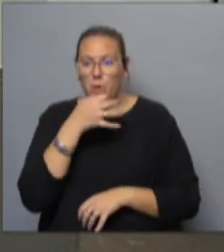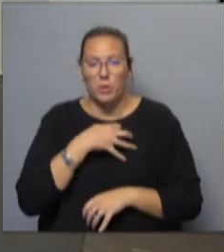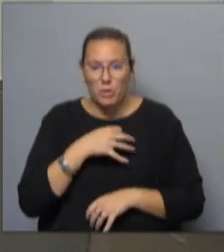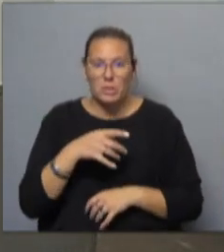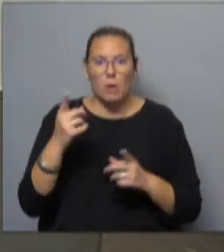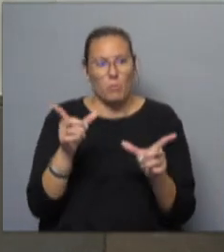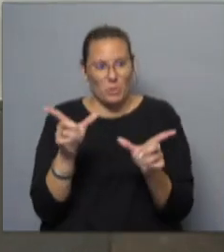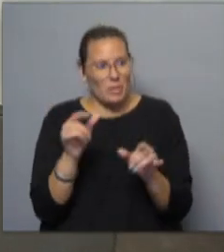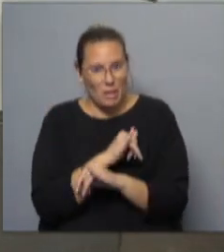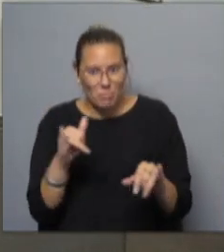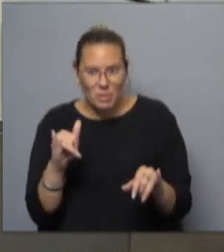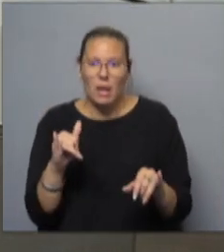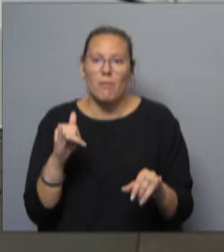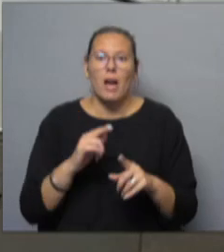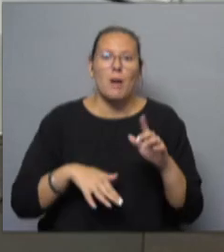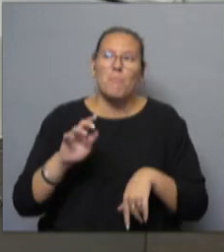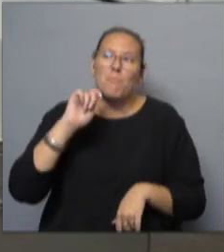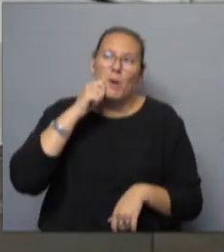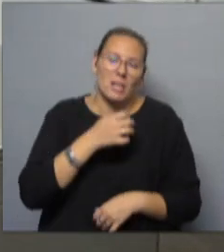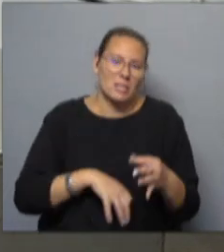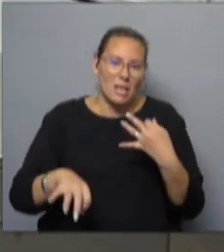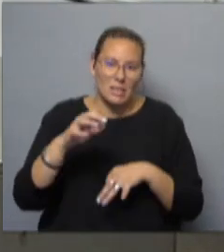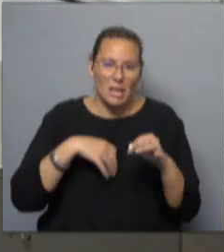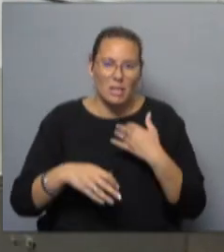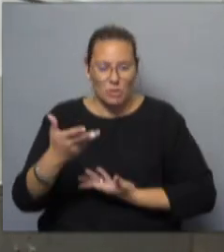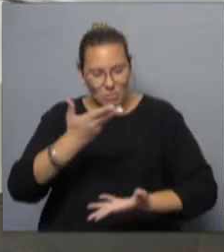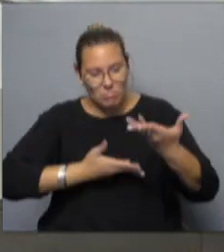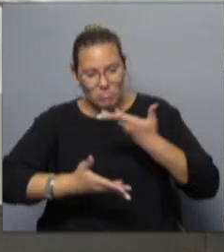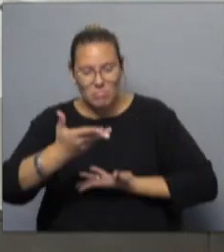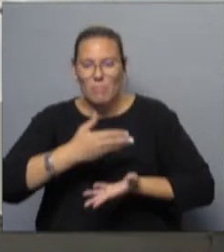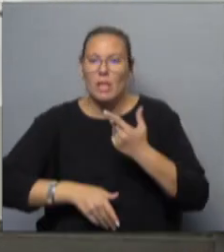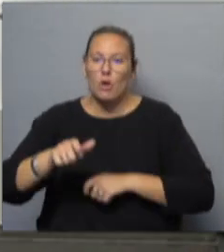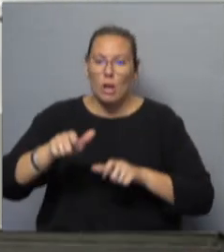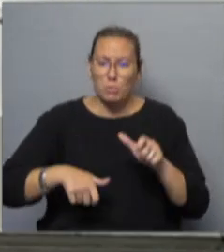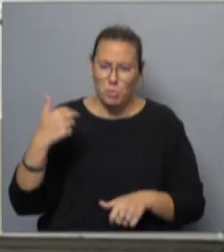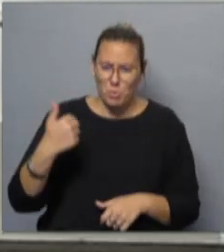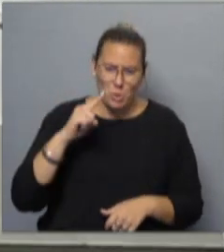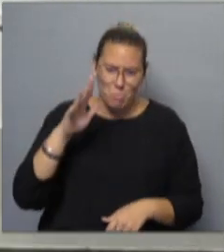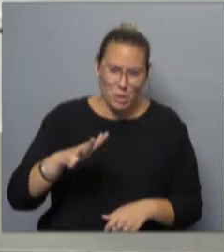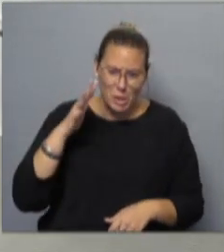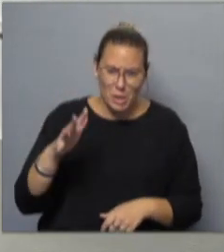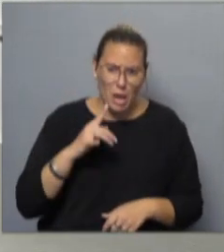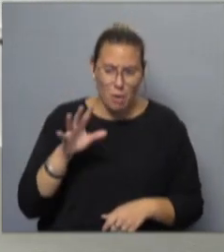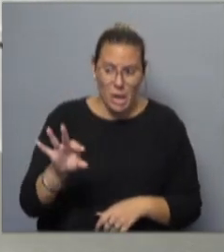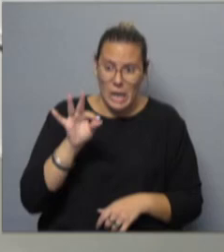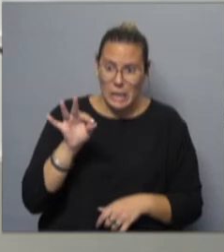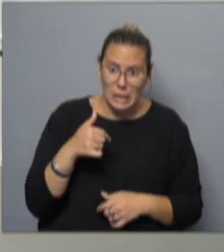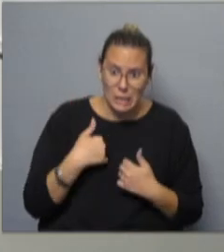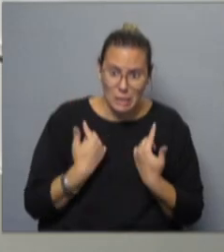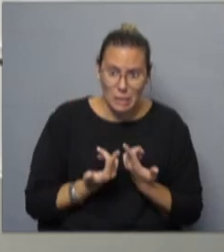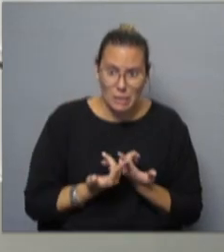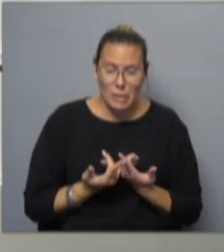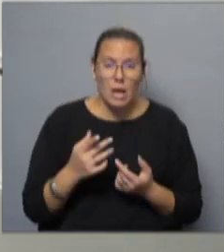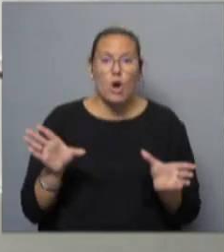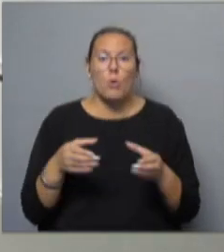la salida que es algo de las cosas más lindas que tiene teatro con esa evolución con el público pero nunca nos pensamos que nos podían llegar a nominar porque como te